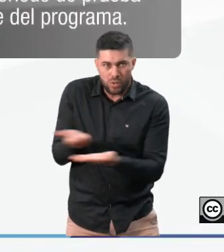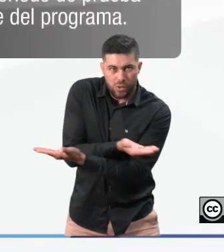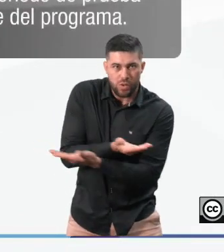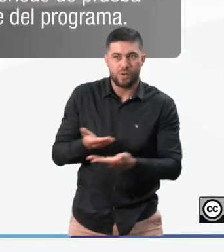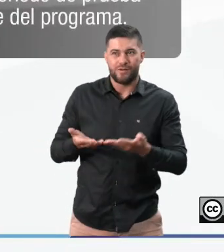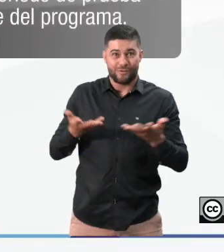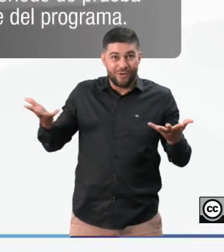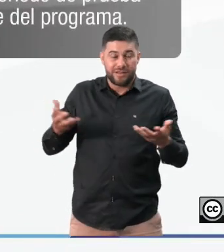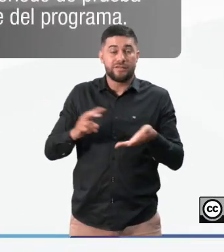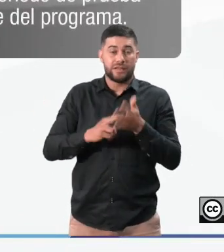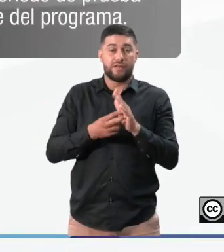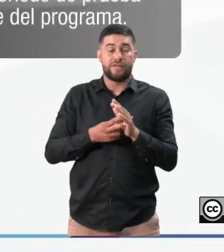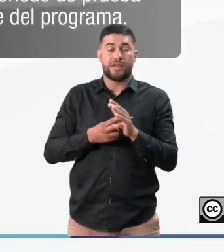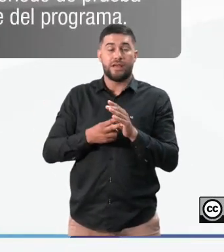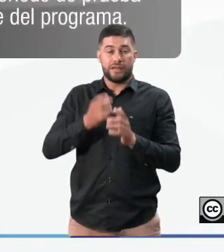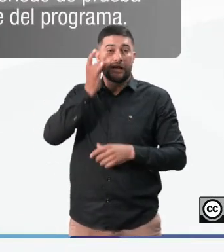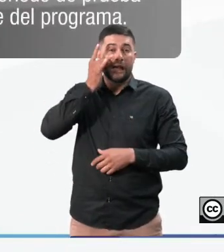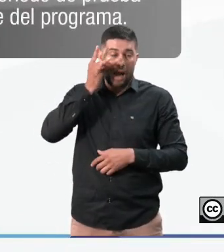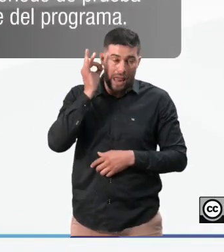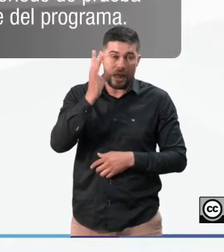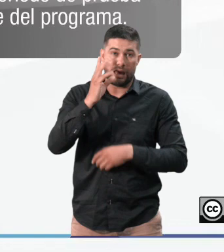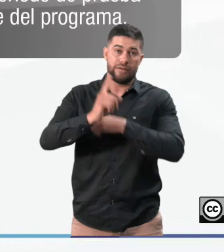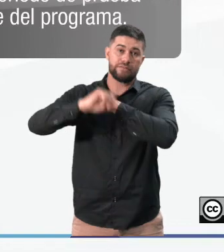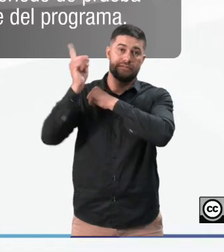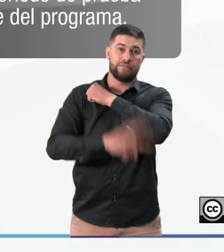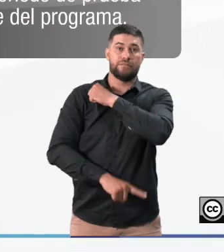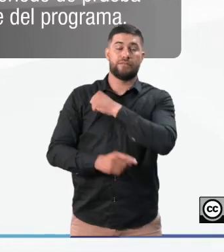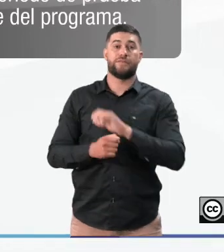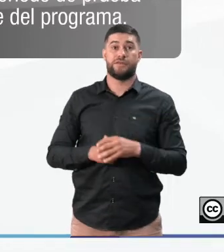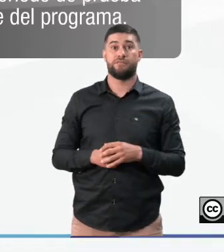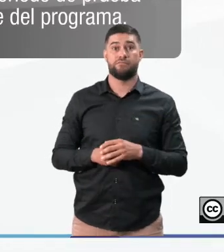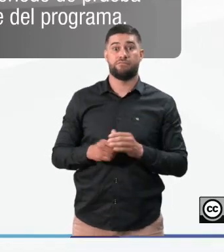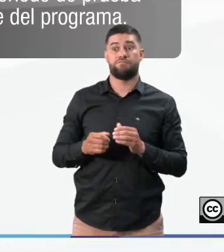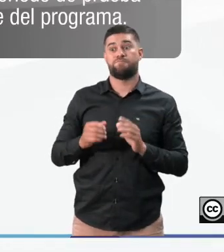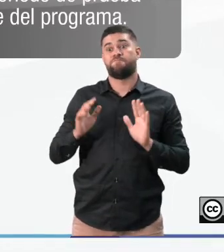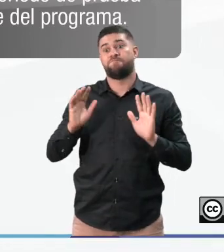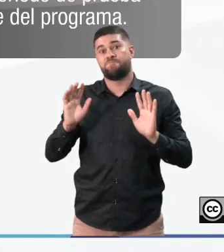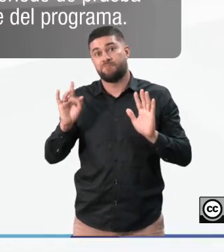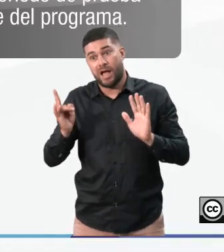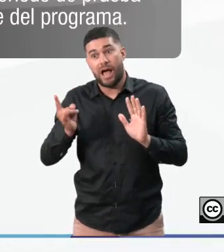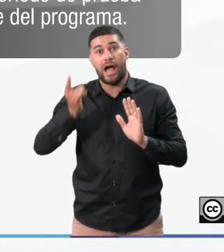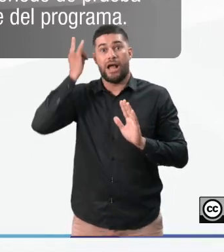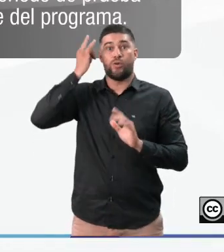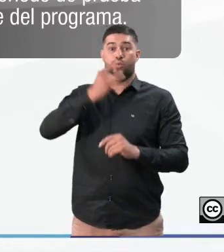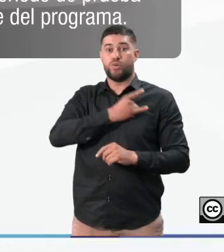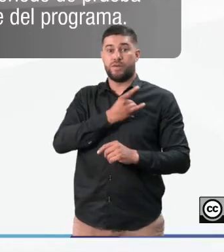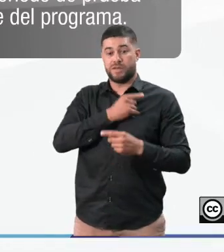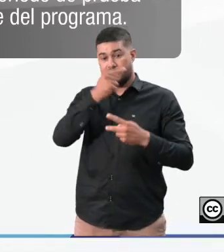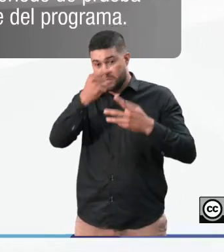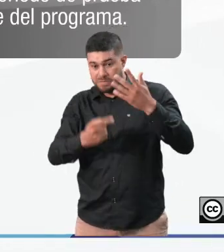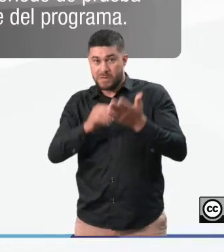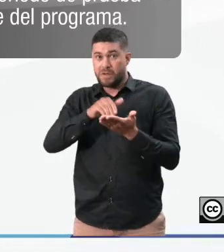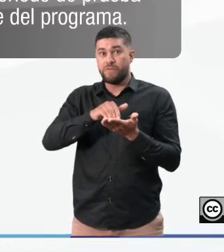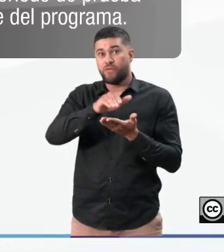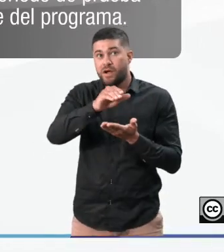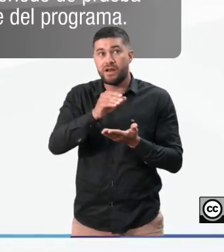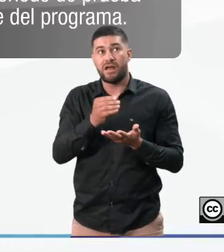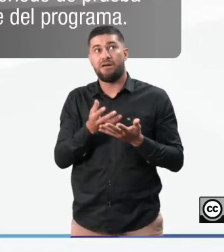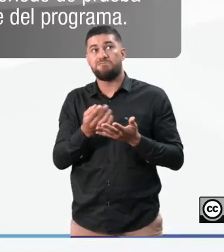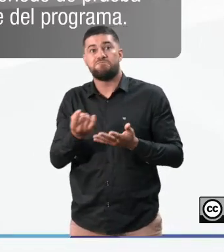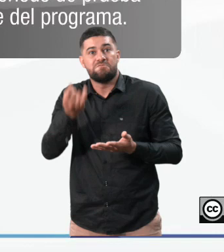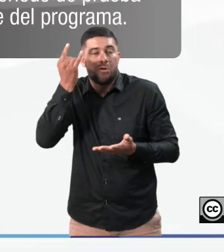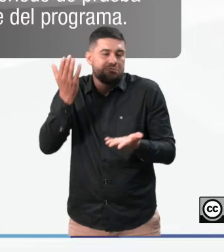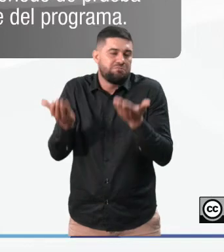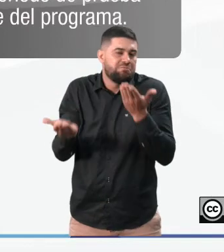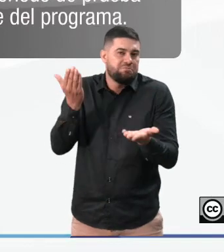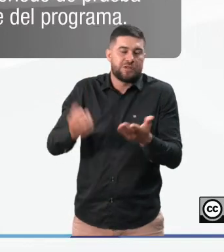En cuanto al puntaje de calidad, los estudiantes del primer periodo académico de un programa que no aprueben el